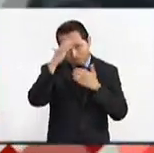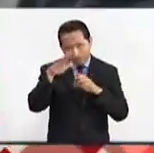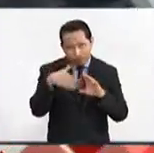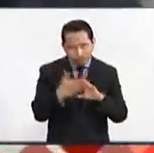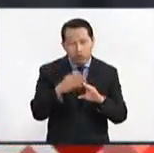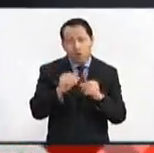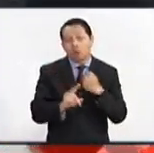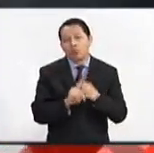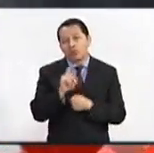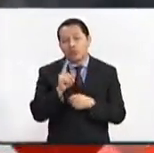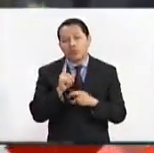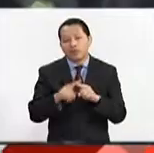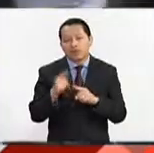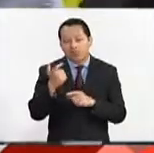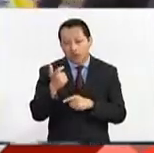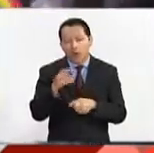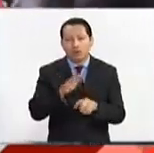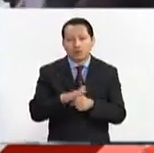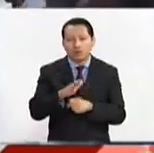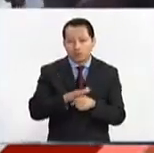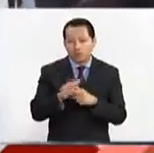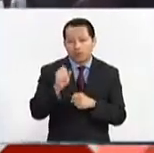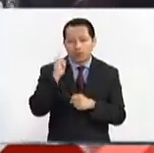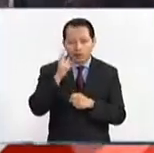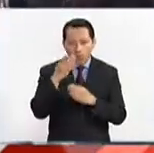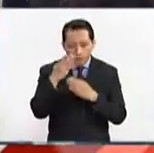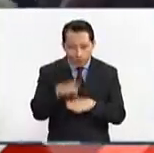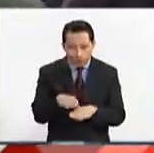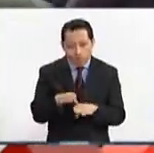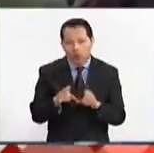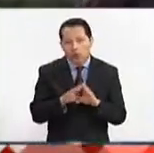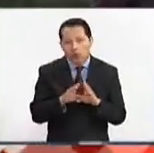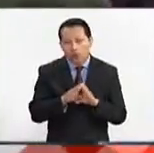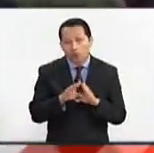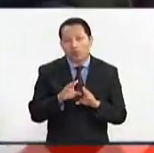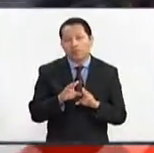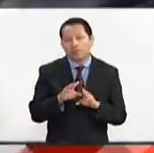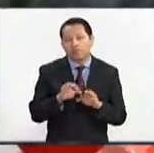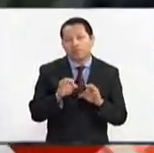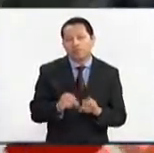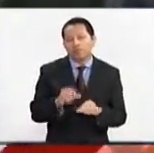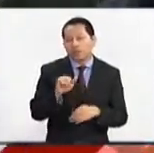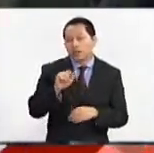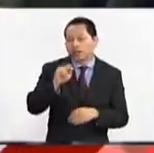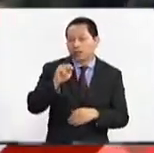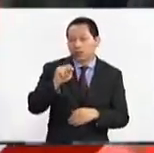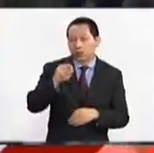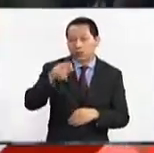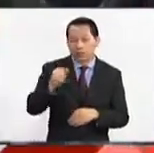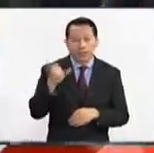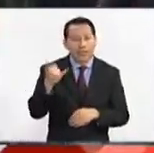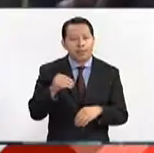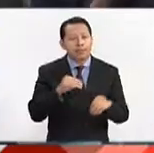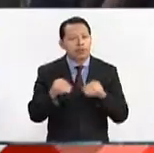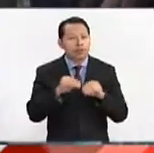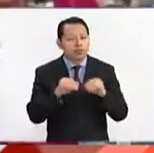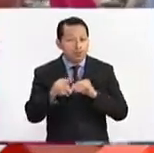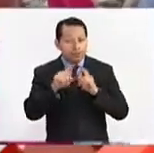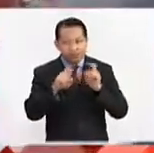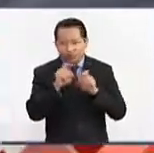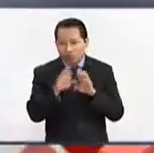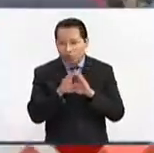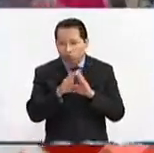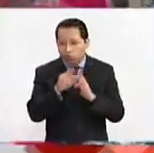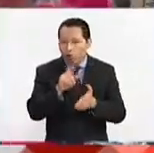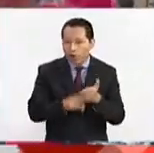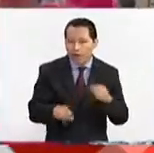en concreto de liquidez o de solvencia de algún banco, un problema real como el de Cataluña, y luego hay muchos movimientos especulativos de compra